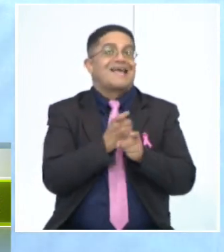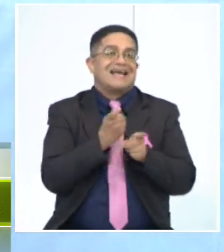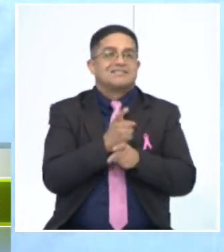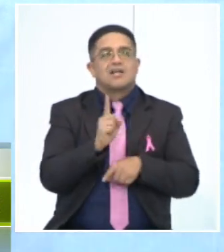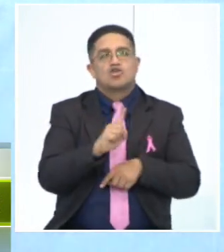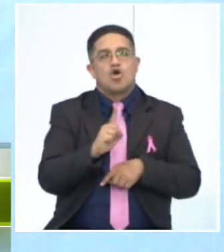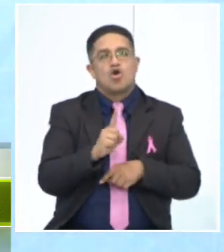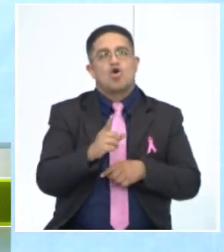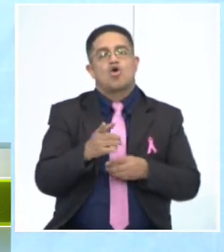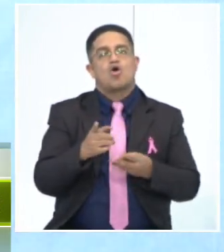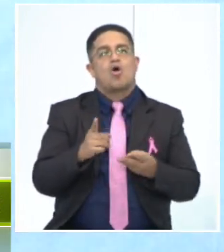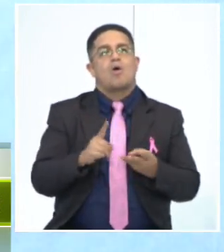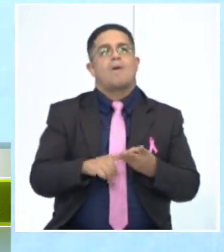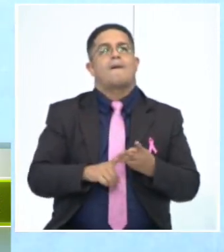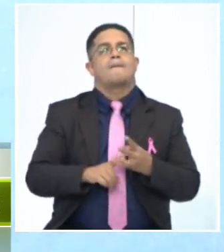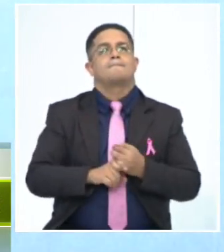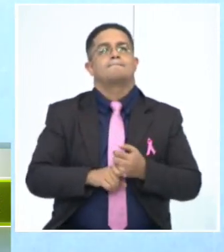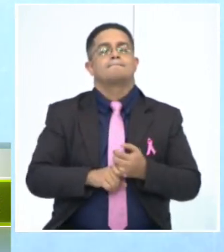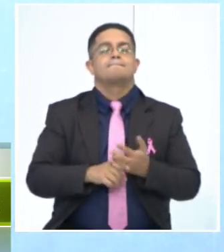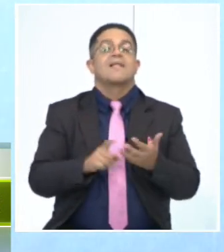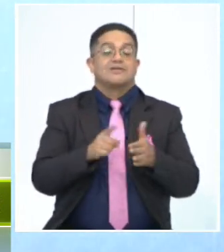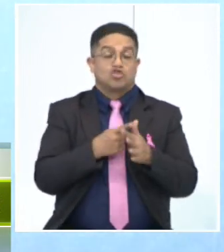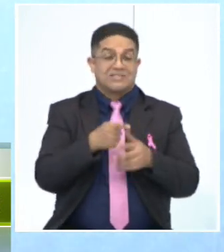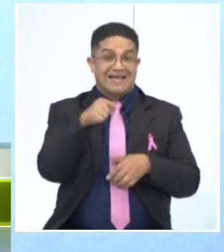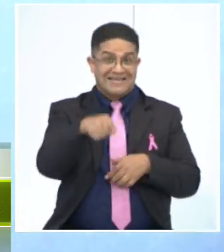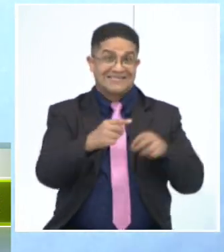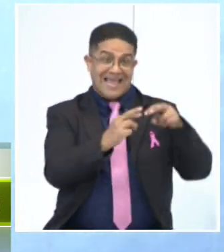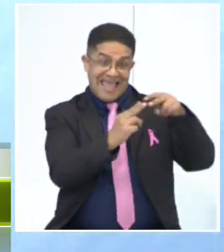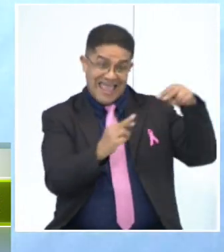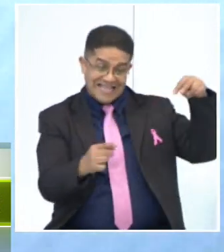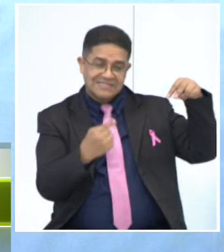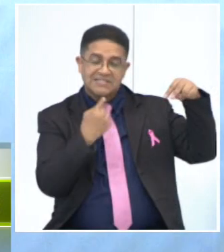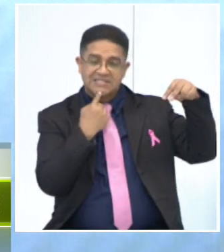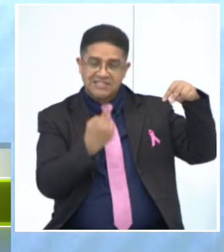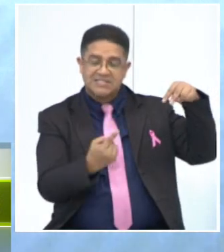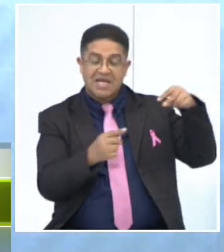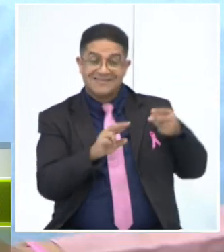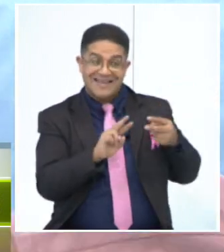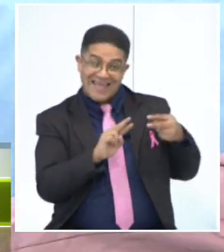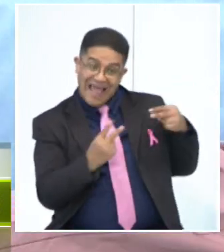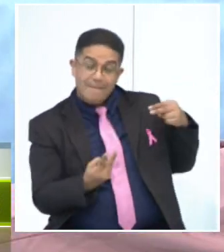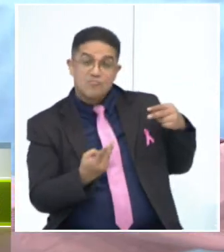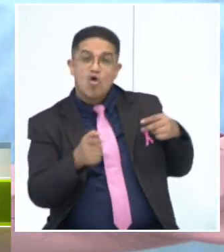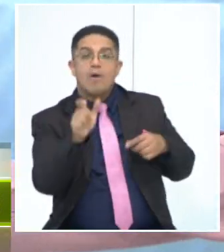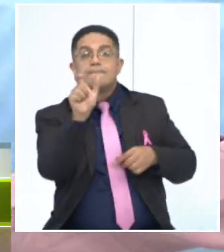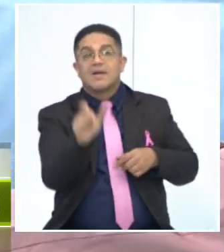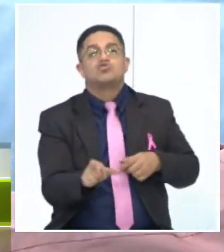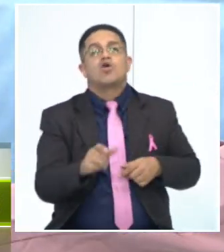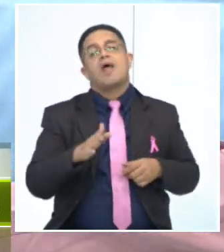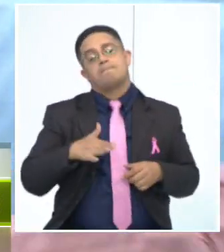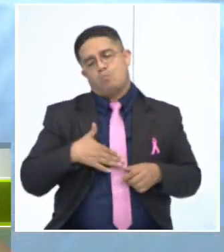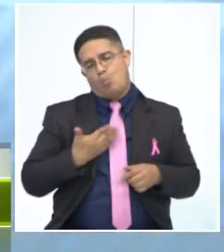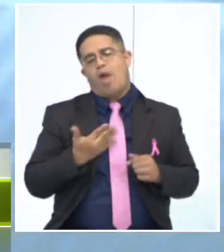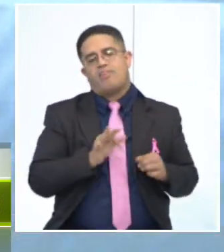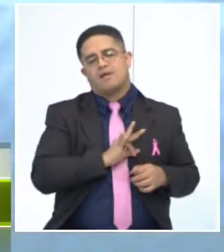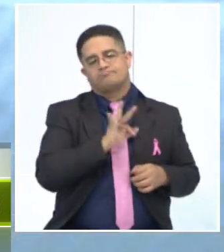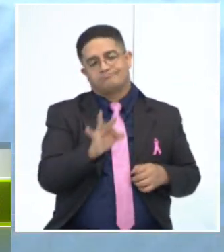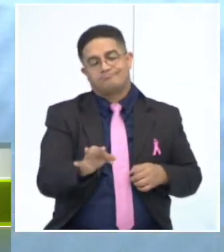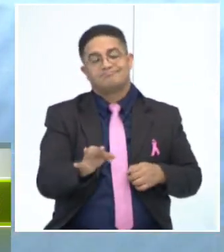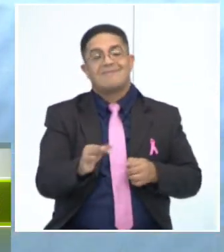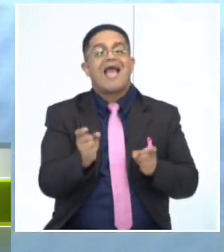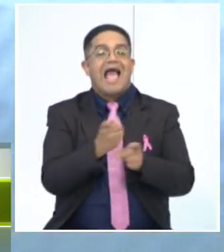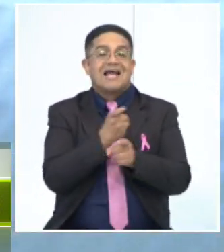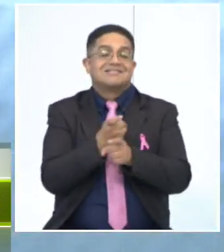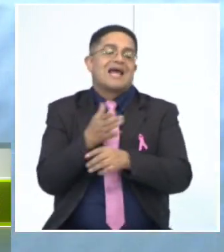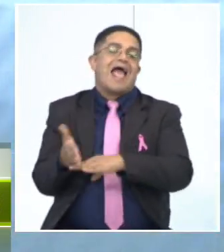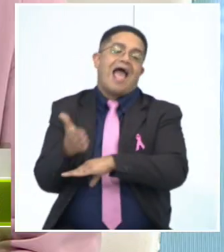conocido como BRCA. BRCA, los BRCA. Entonces esos BRCA nos van a determinar si está mutado, la posibilidad de que esa persona tenga cáncer antes de los 70